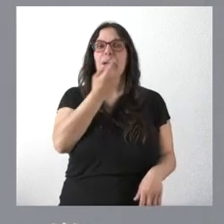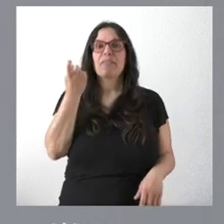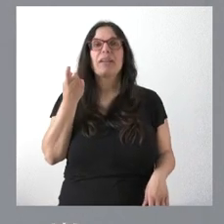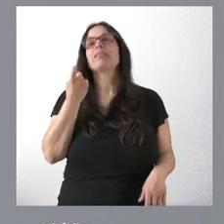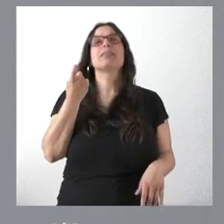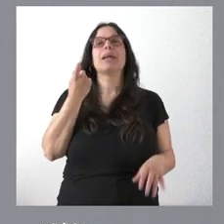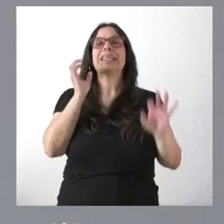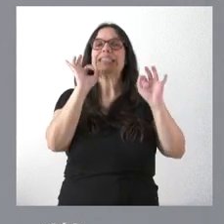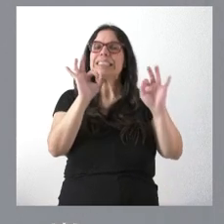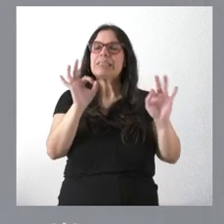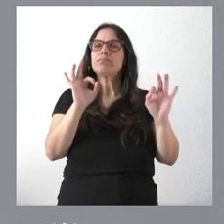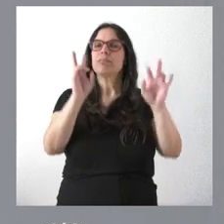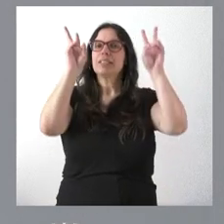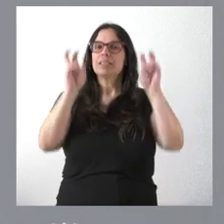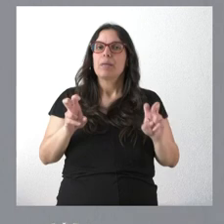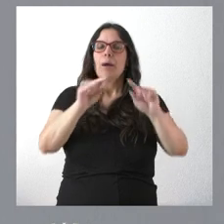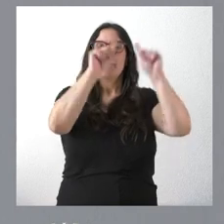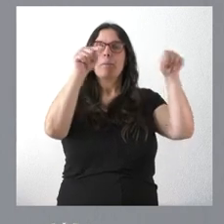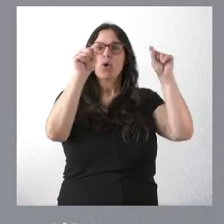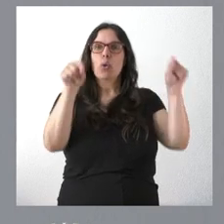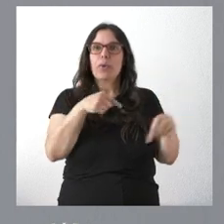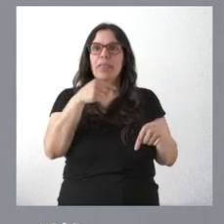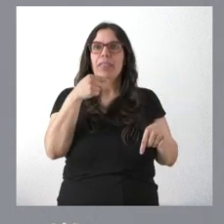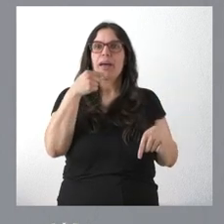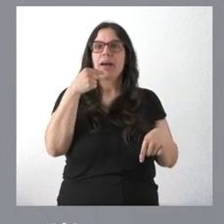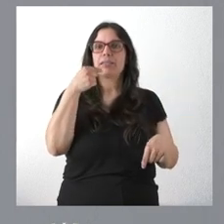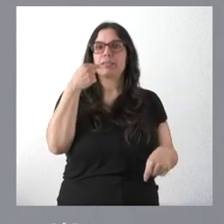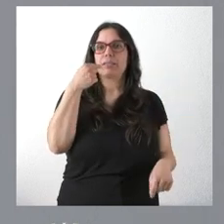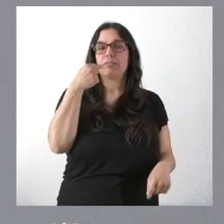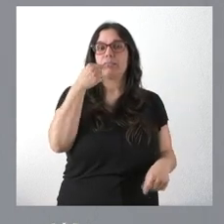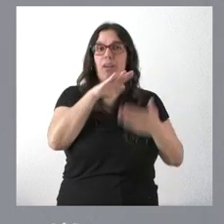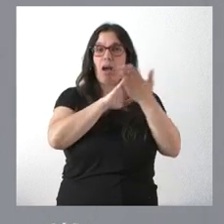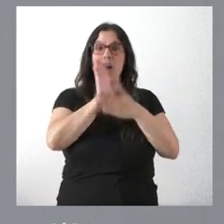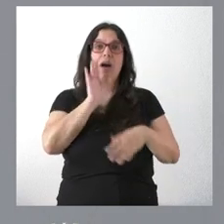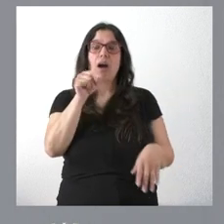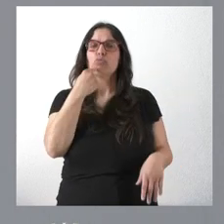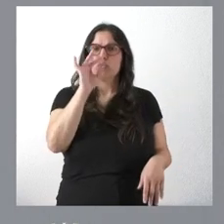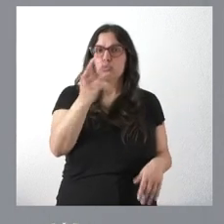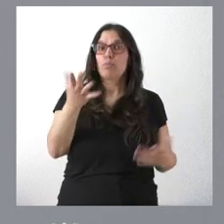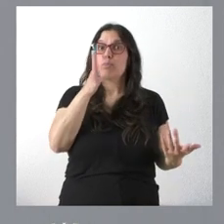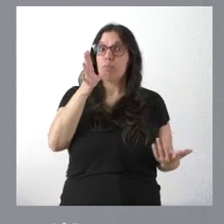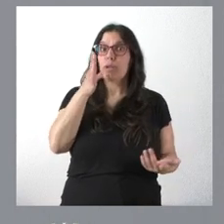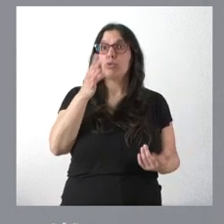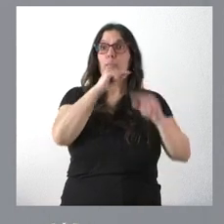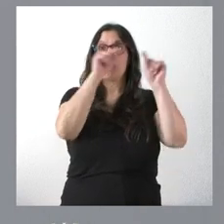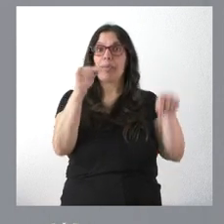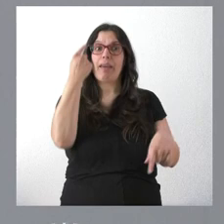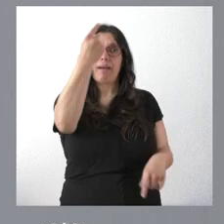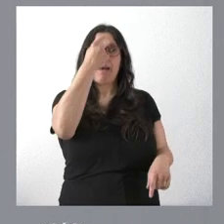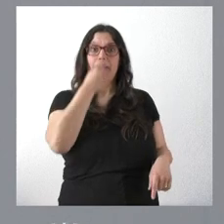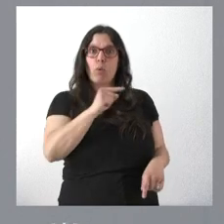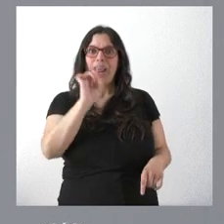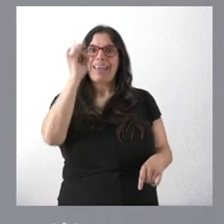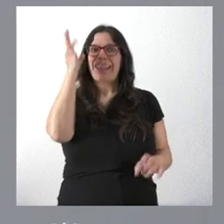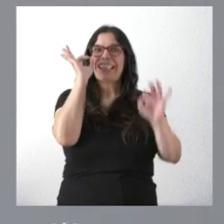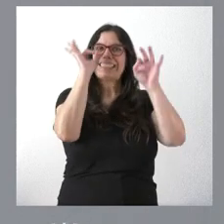específicas en relación con las tres provincias que ha citado. Por supuesto que sí, y eso ha dado lugar, lógicamente, en cada una de ellas de iniciativas